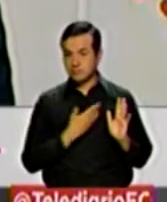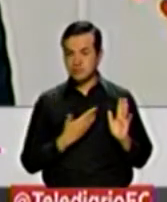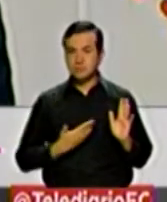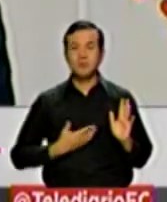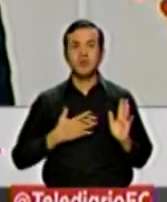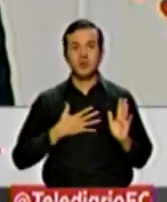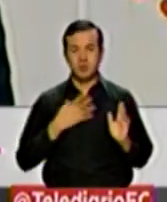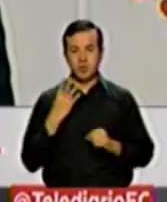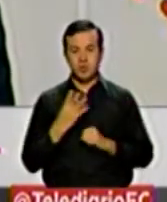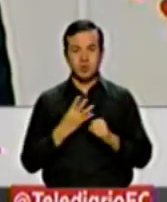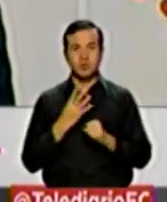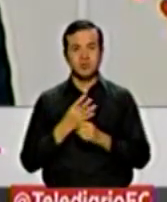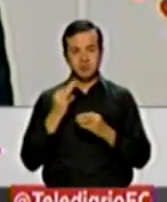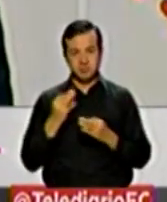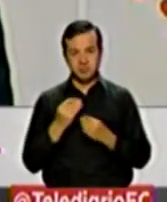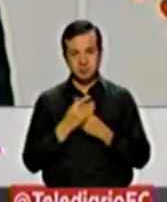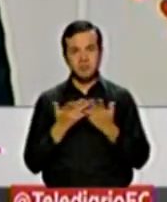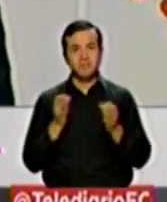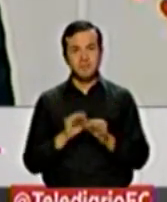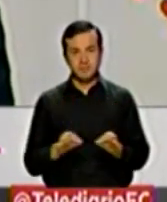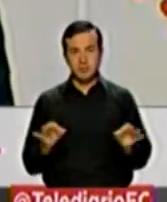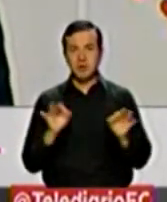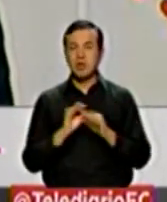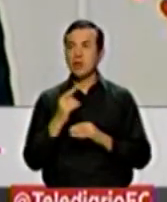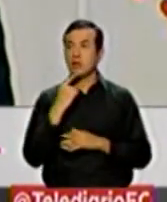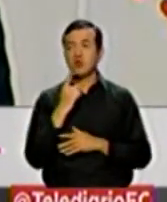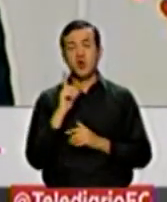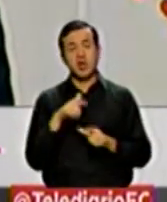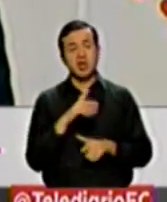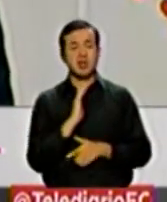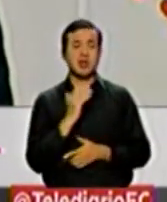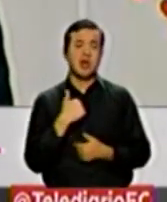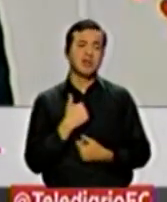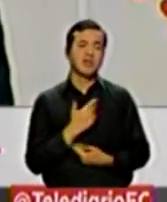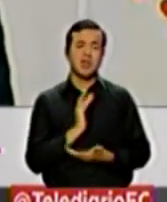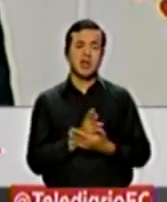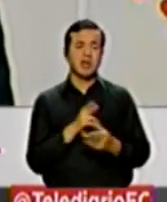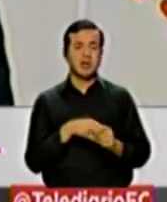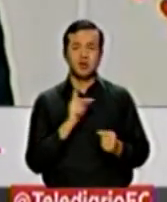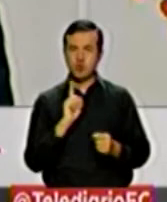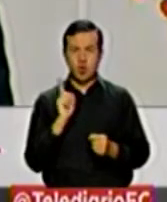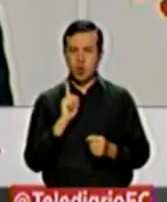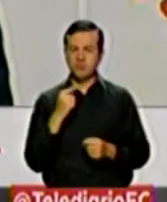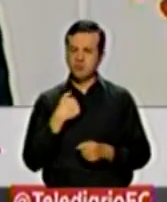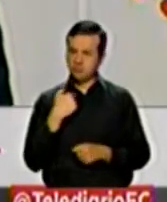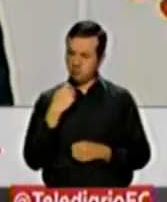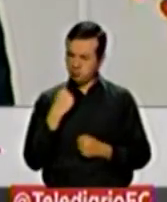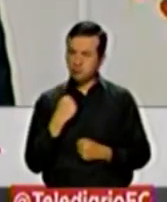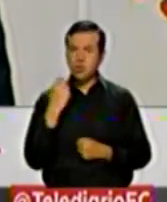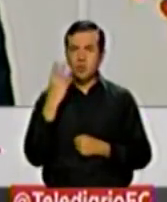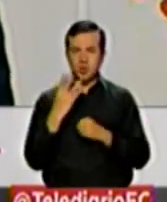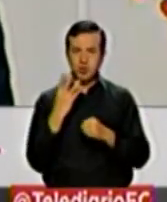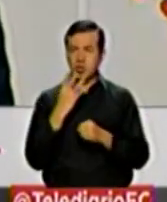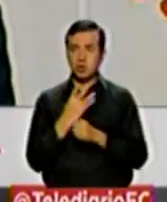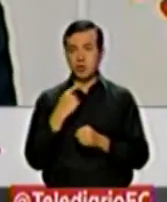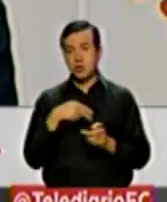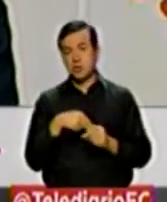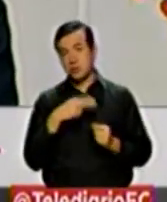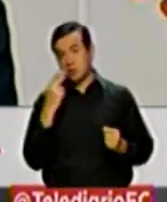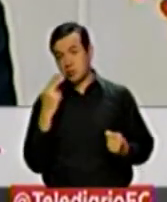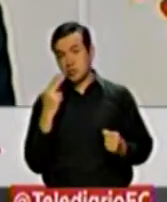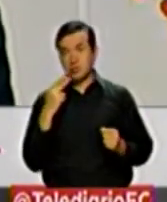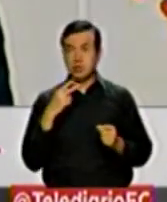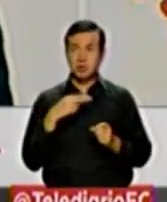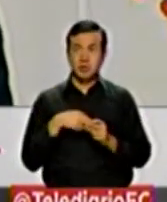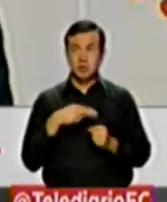los 4 años. Yo creo que eso es muy importante. Es decir, esta cosa de que él podía irse y que no se